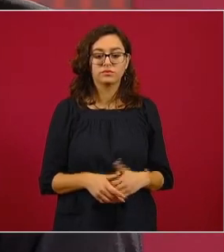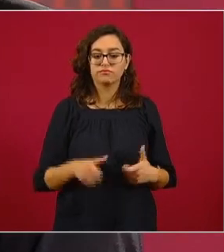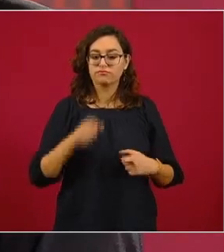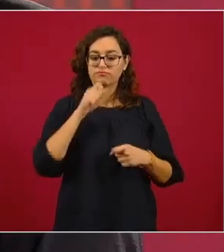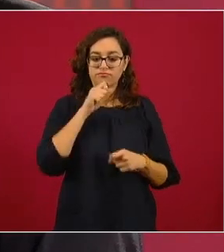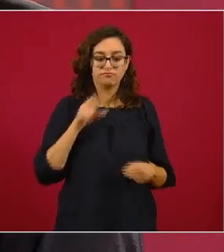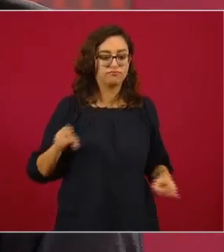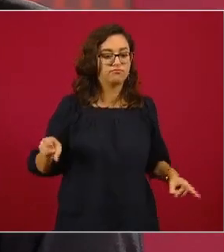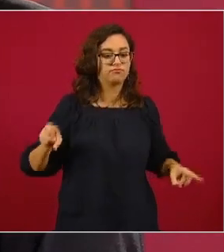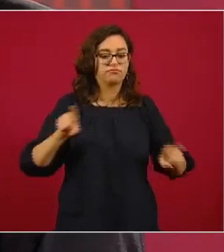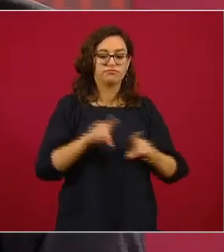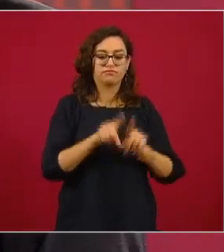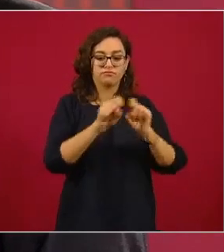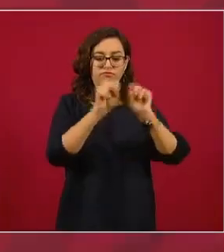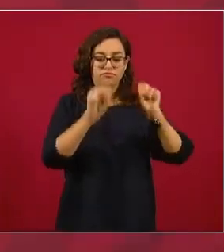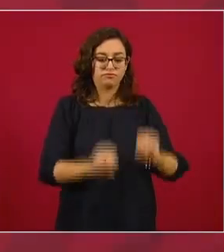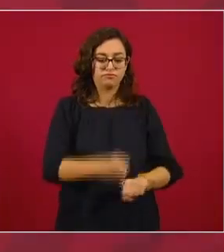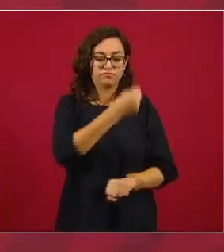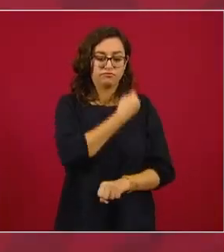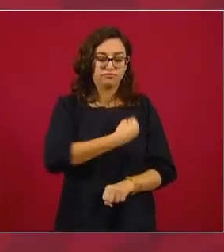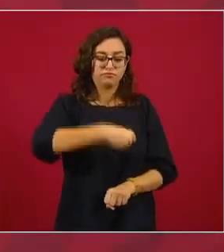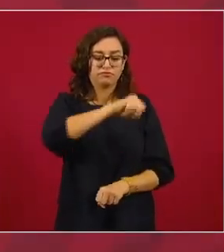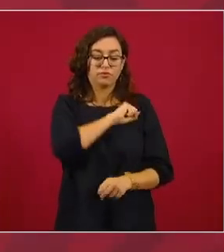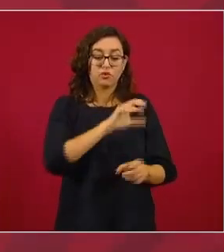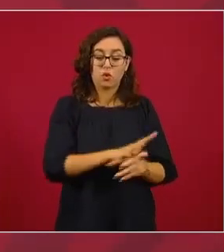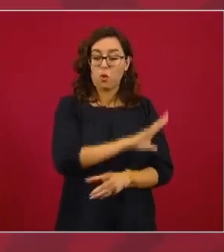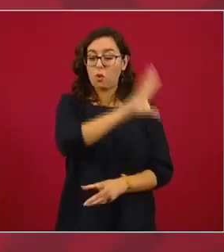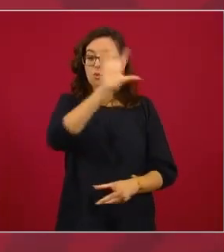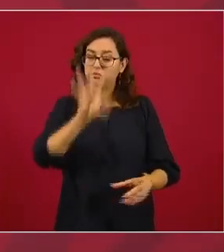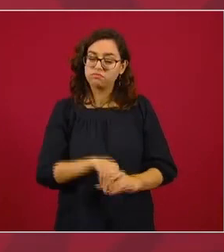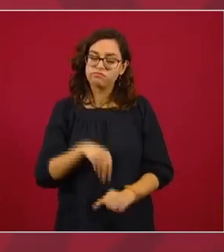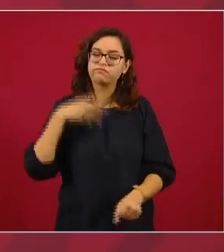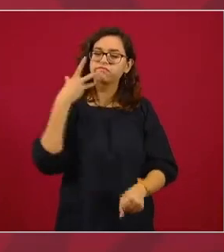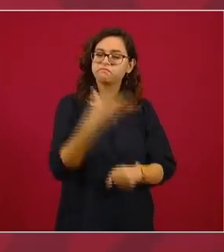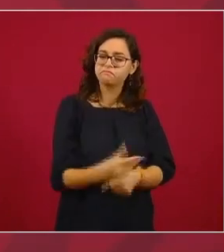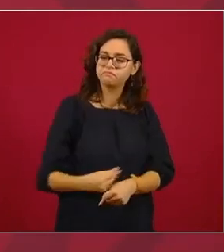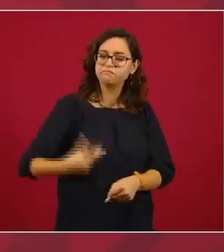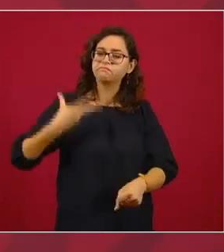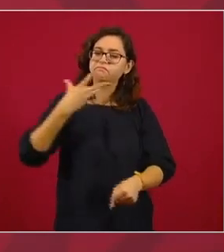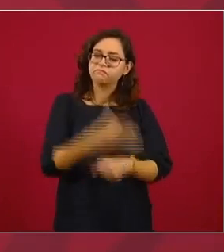todo el sistema de salud. Vamos a seguir